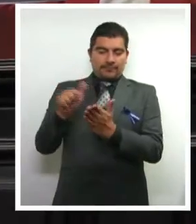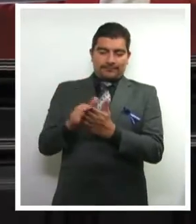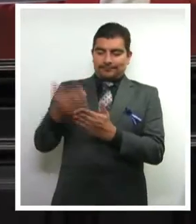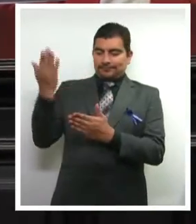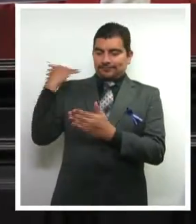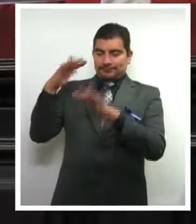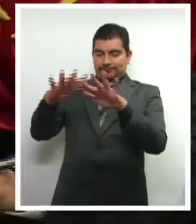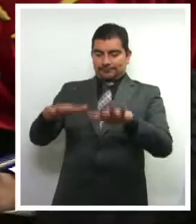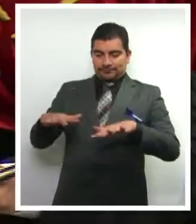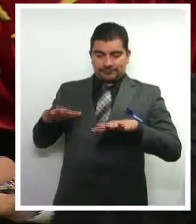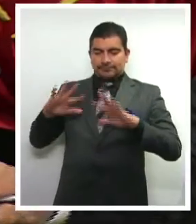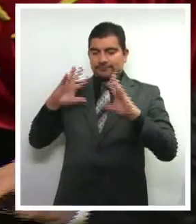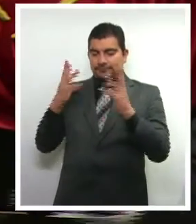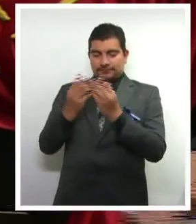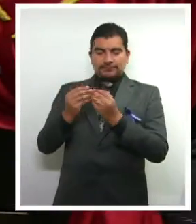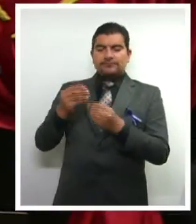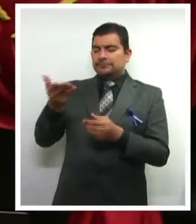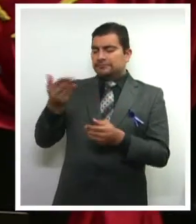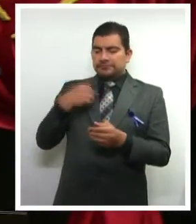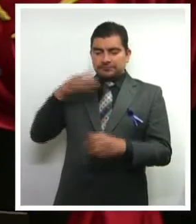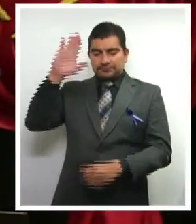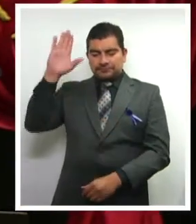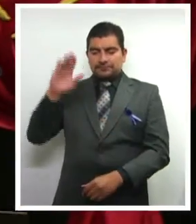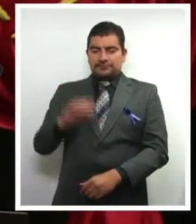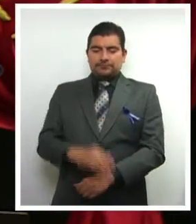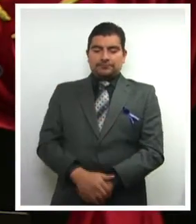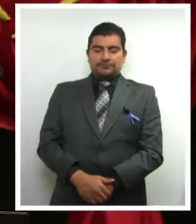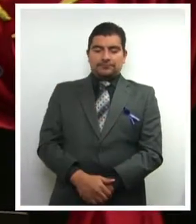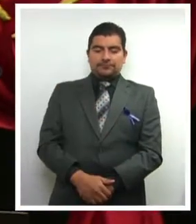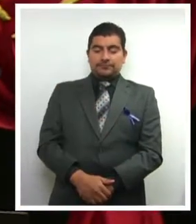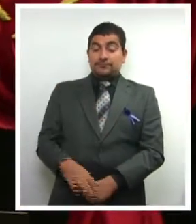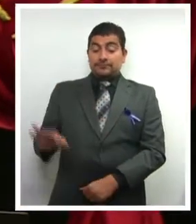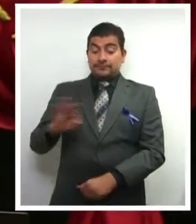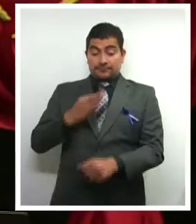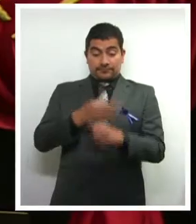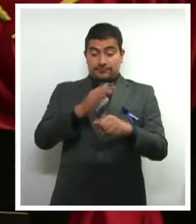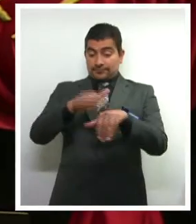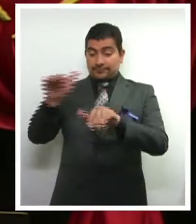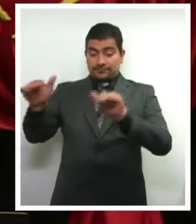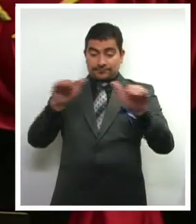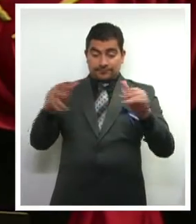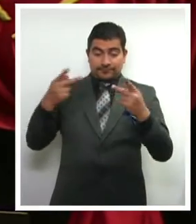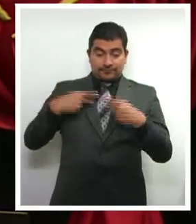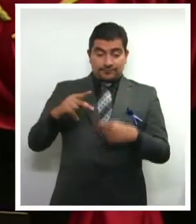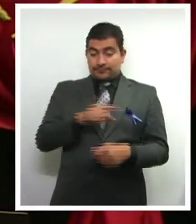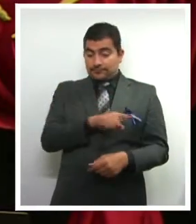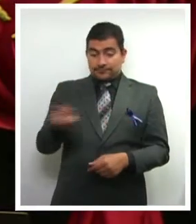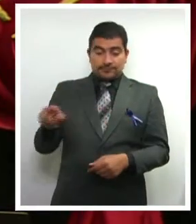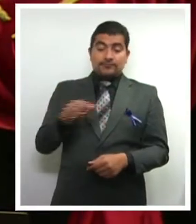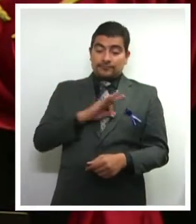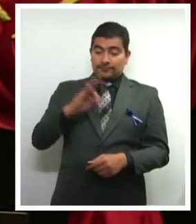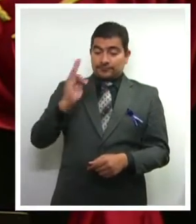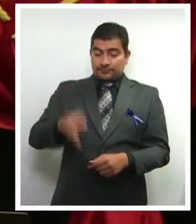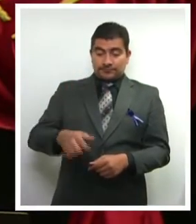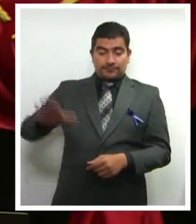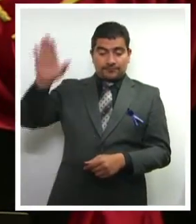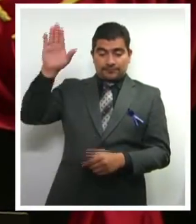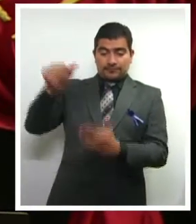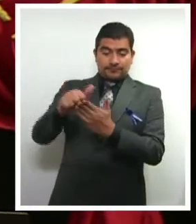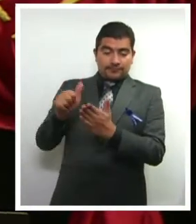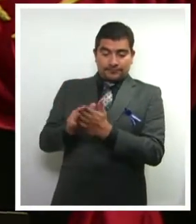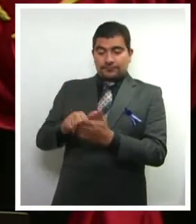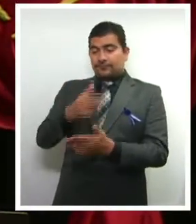sesión anterior. En votación económica se consulta a la Asamblea si es de aprobarse el acta. Las y